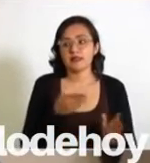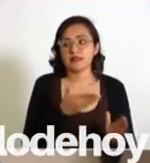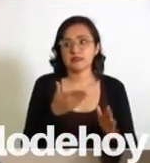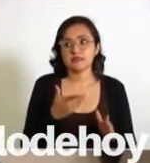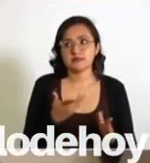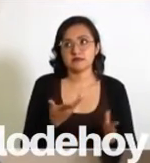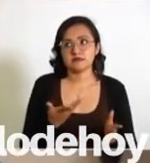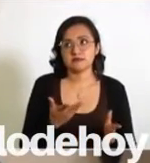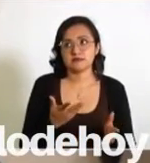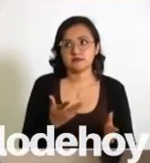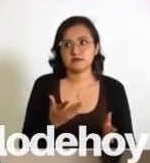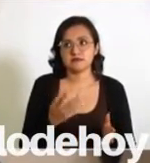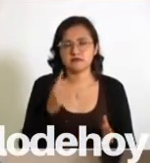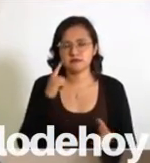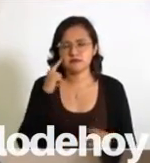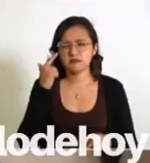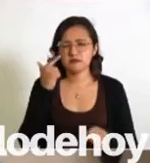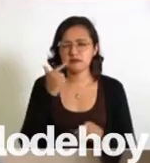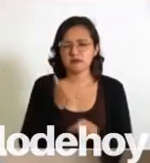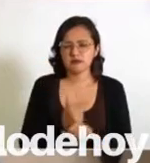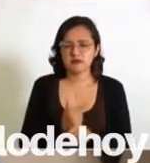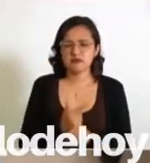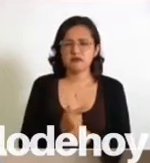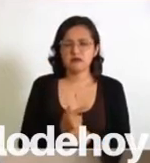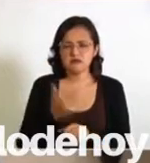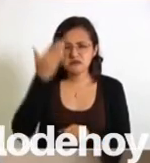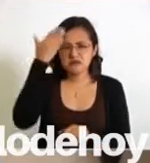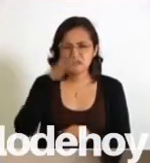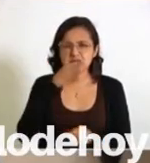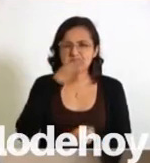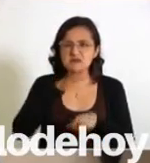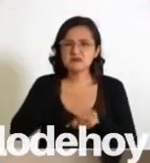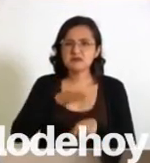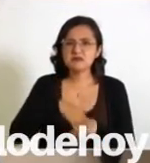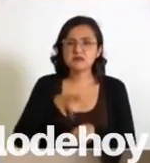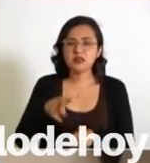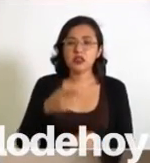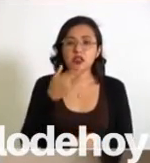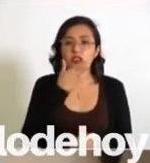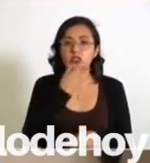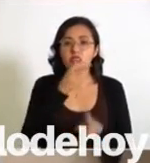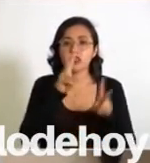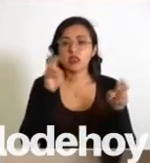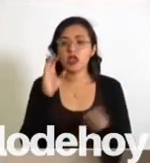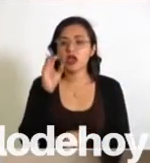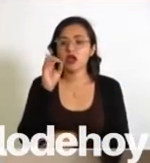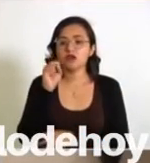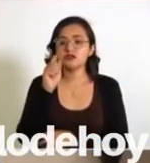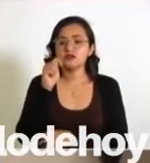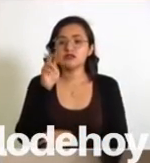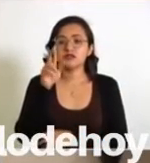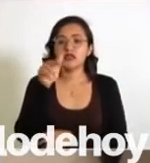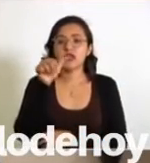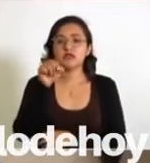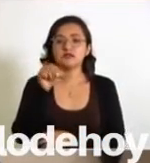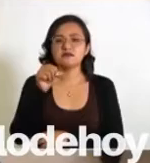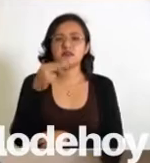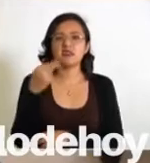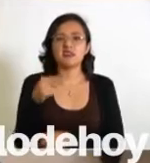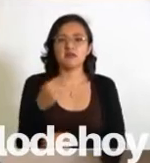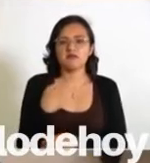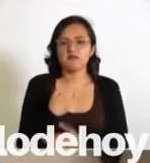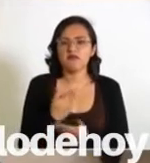saber que ahí llegaría el señor este apodado el costras cómo se